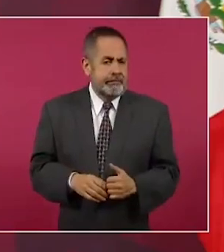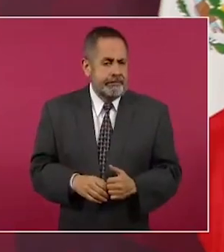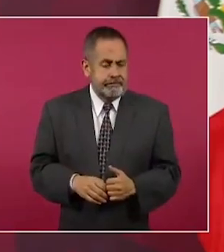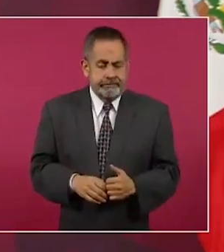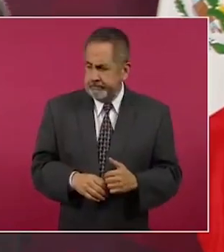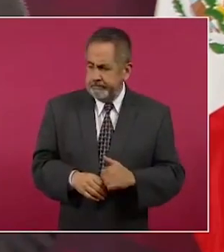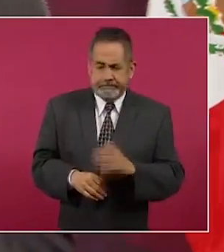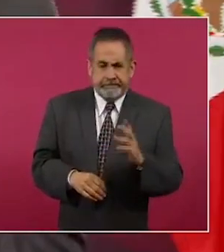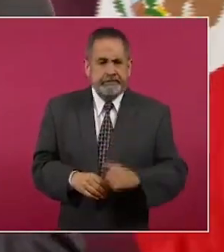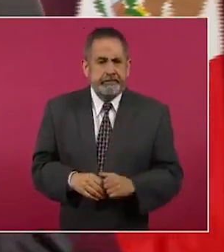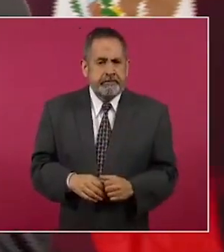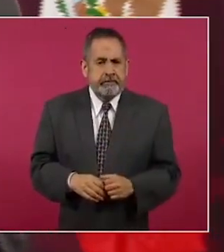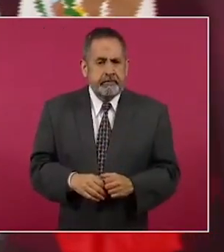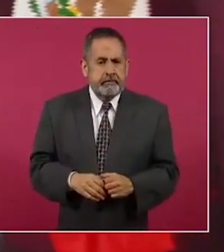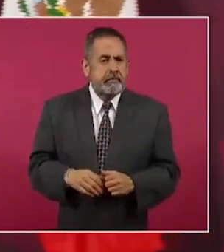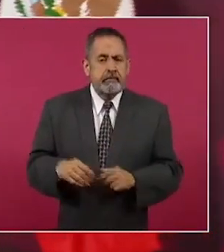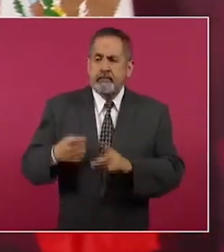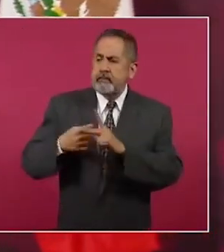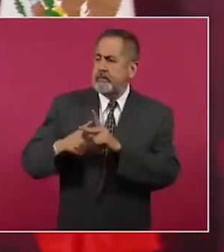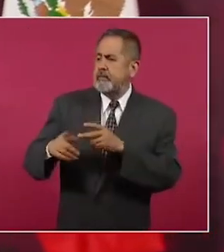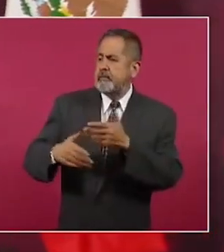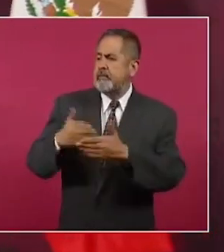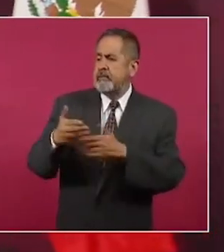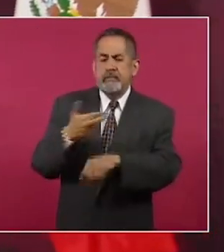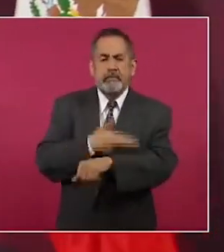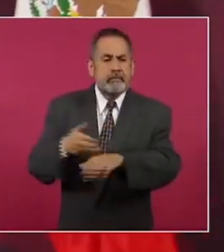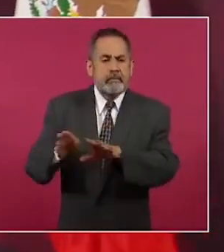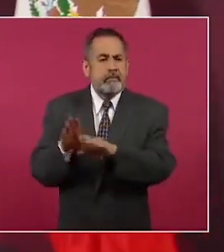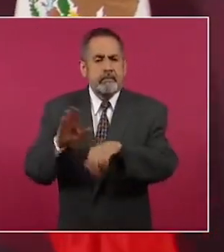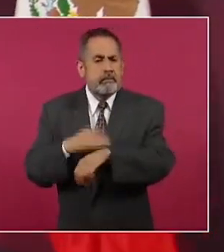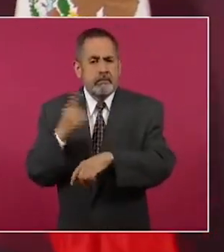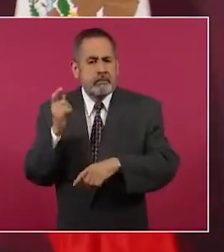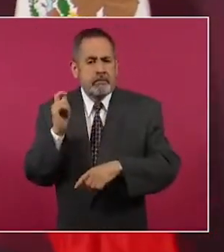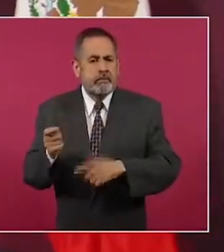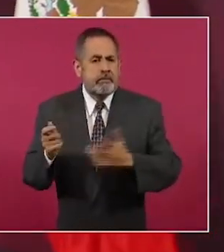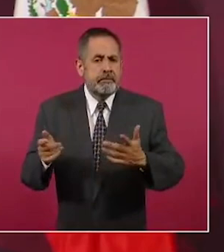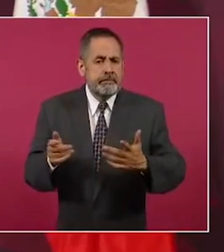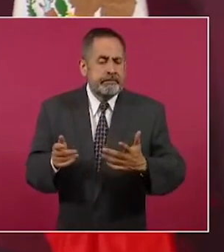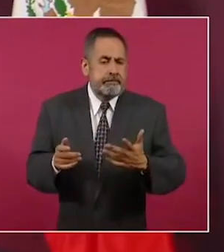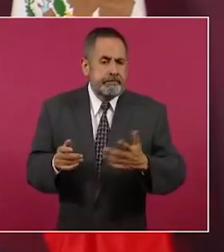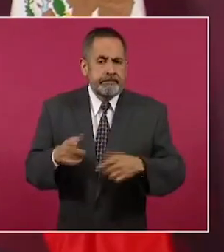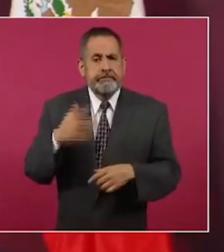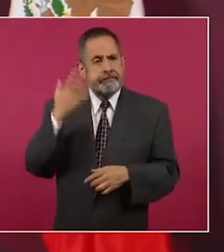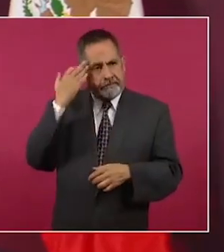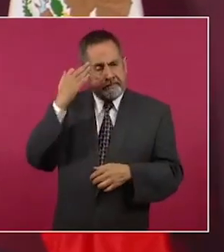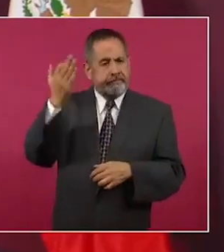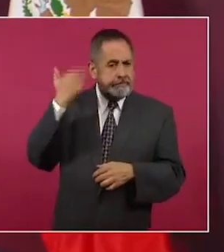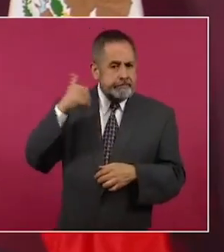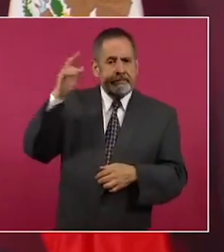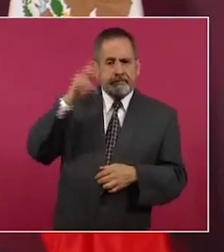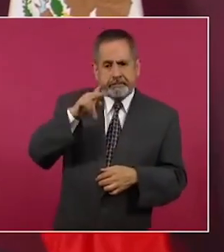todo se originó porque en el Perú